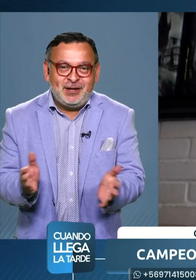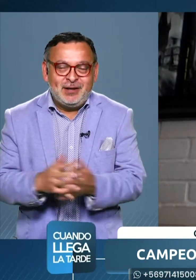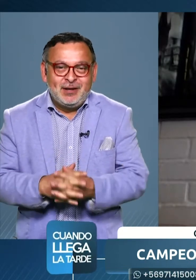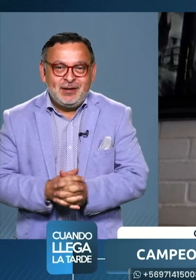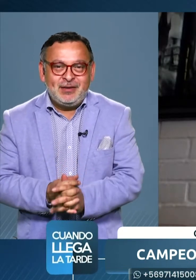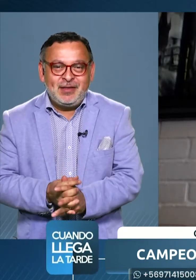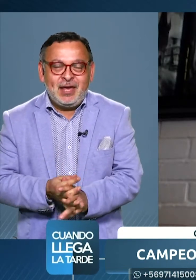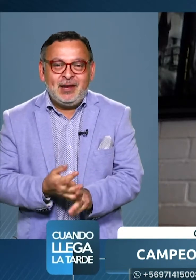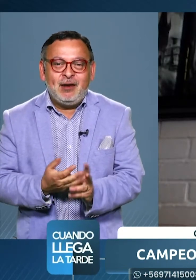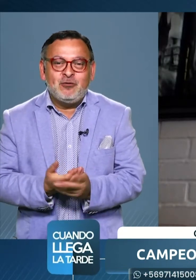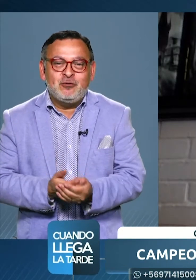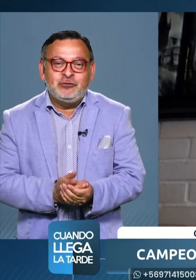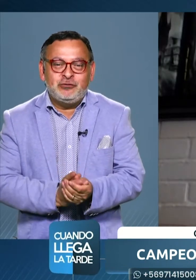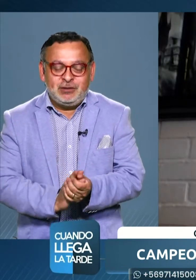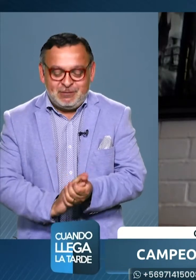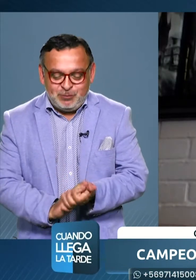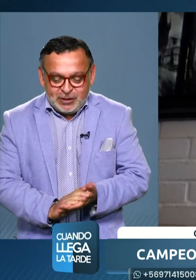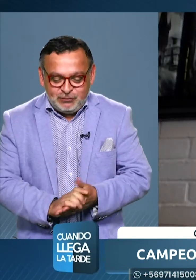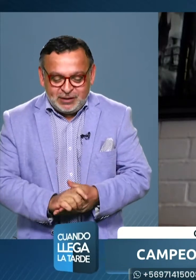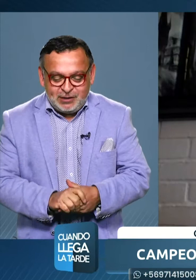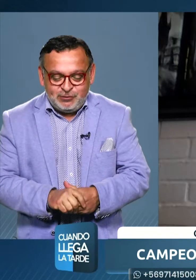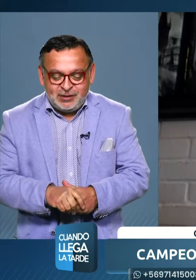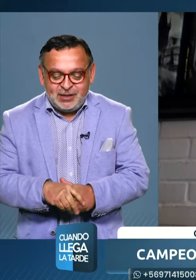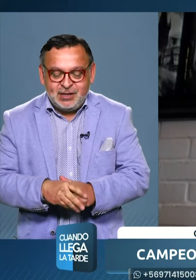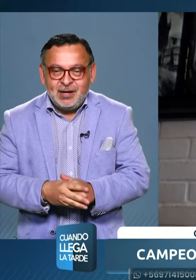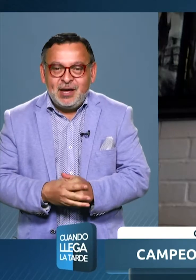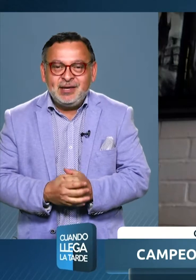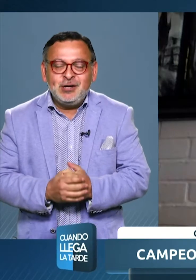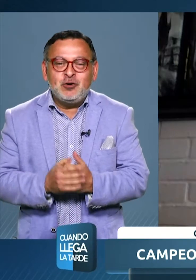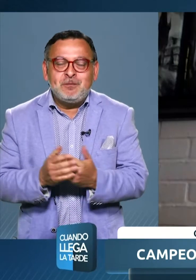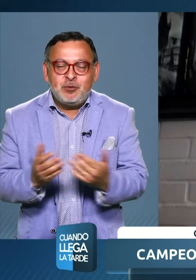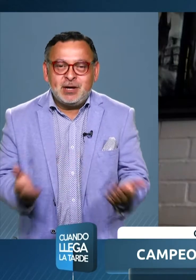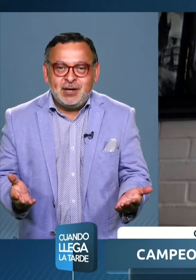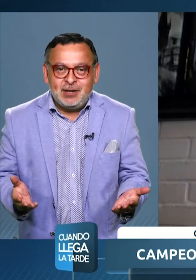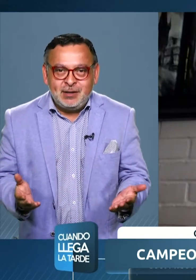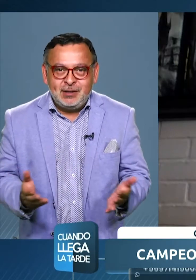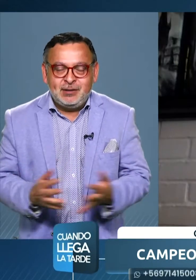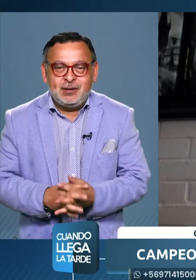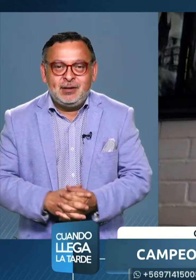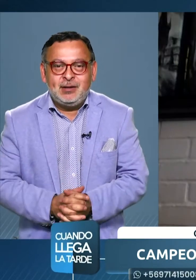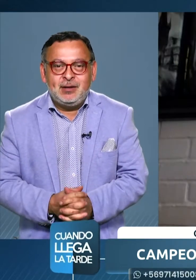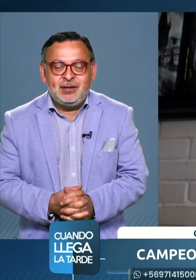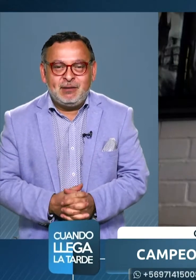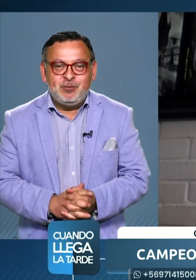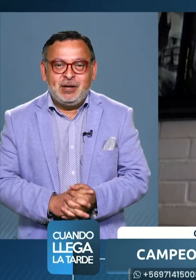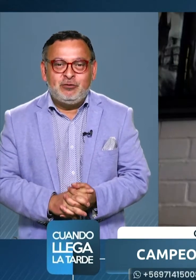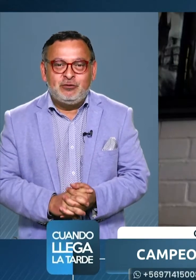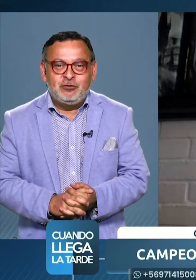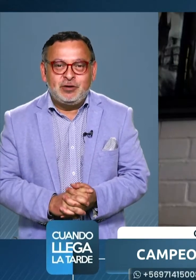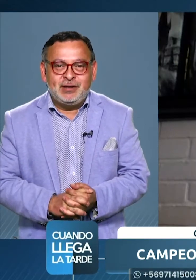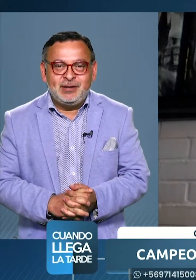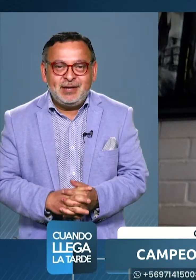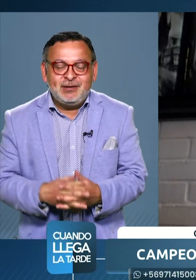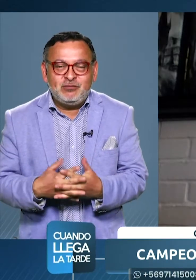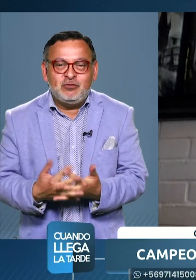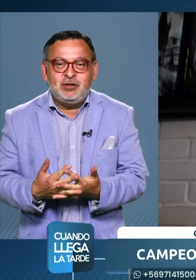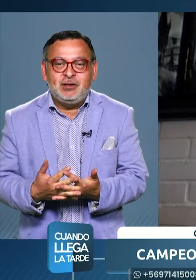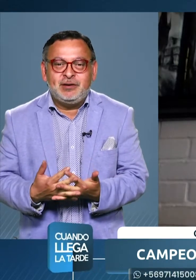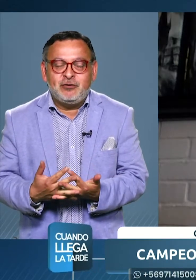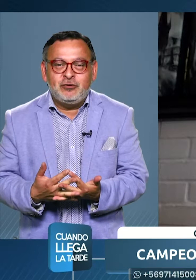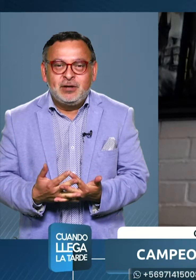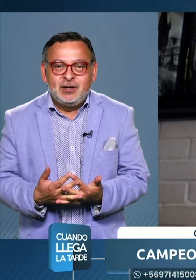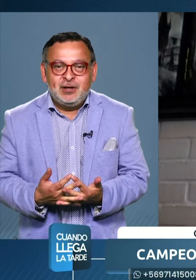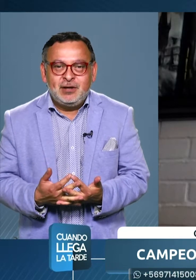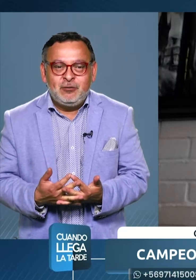explicación de qué era el concurso, el campeonato Nada nos detiene. ¿A quién convoca este campeonato, Katherine? ¿Quiénes son